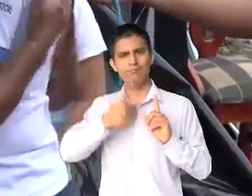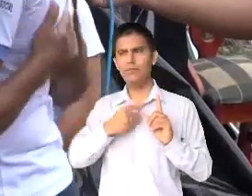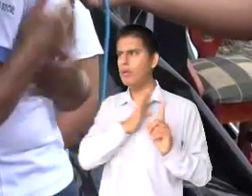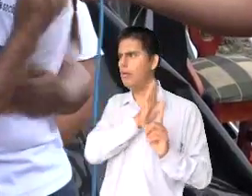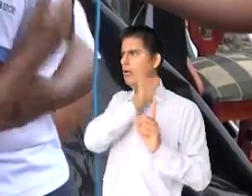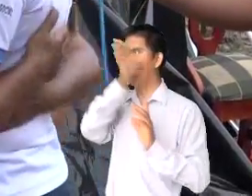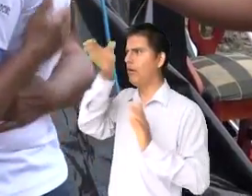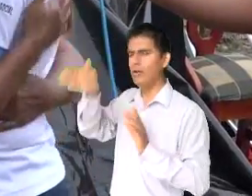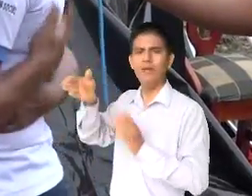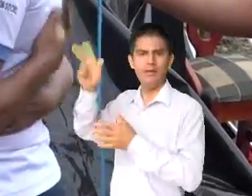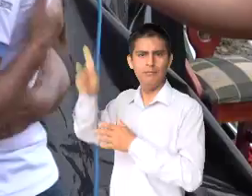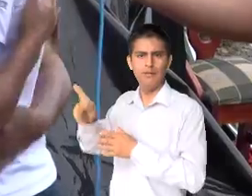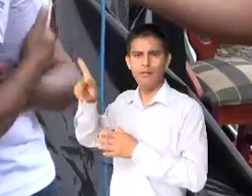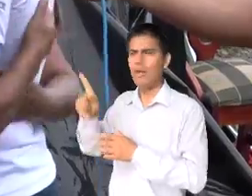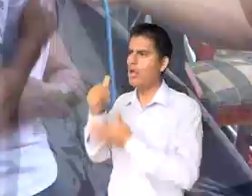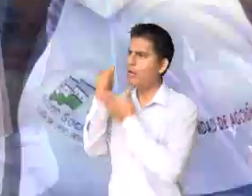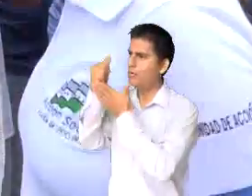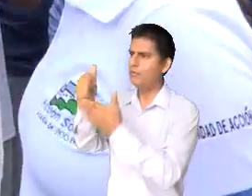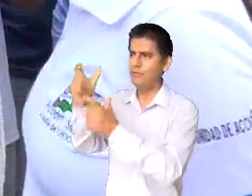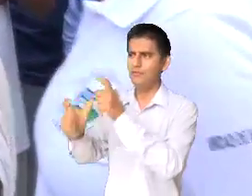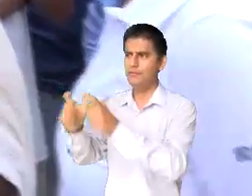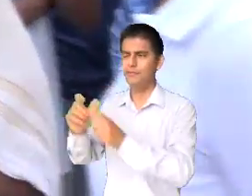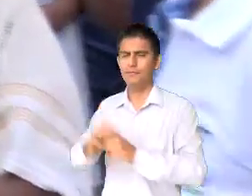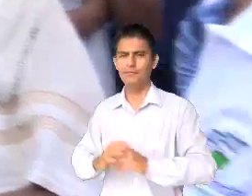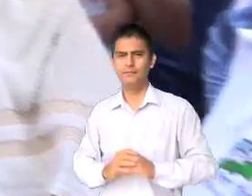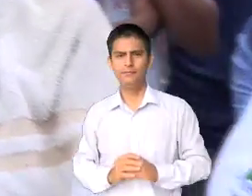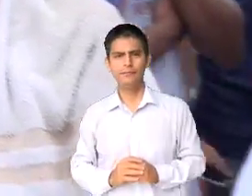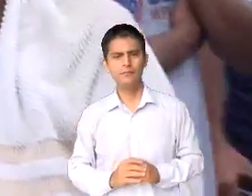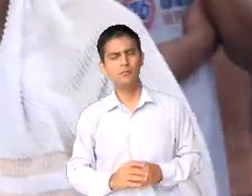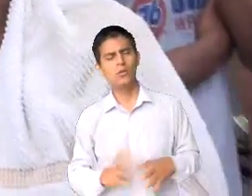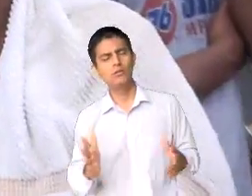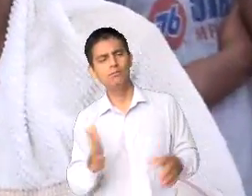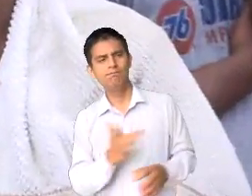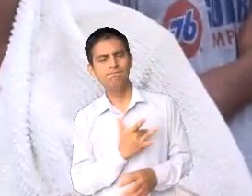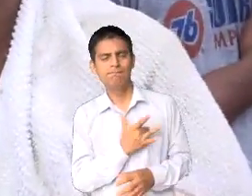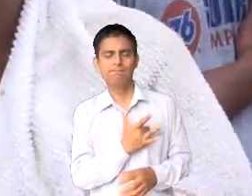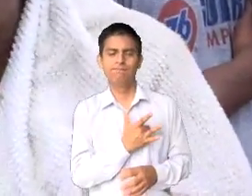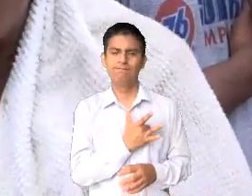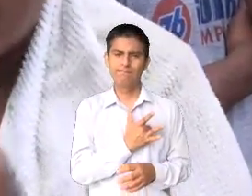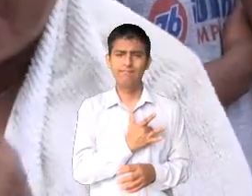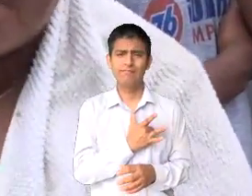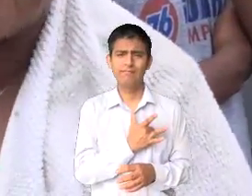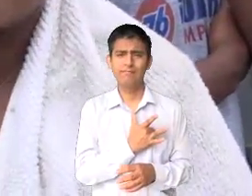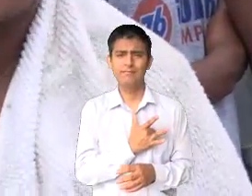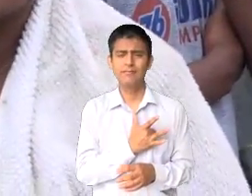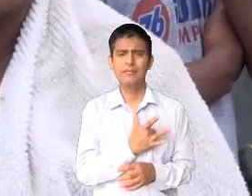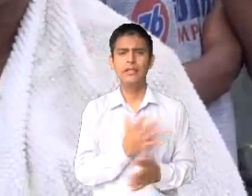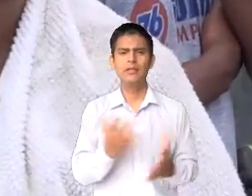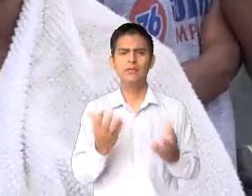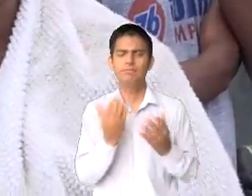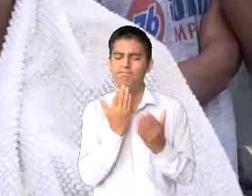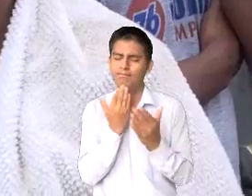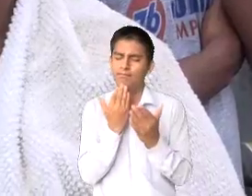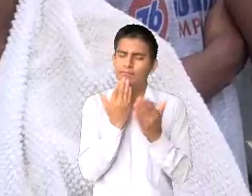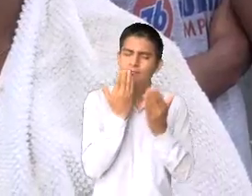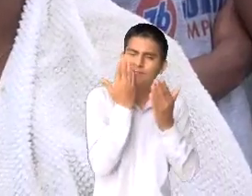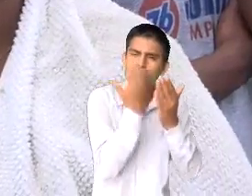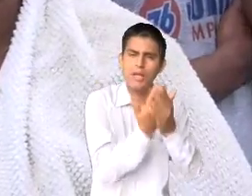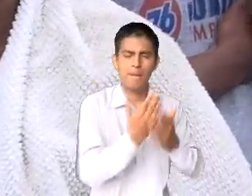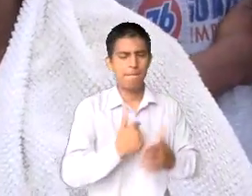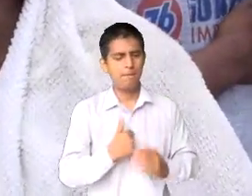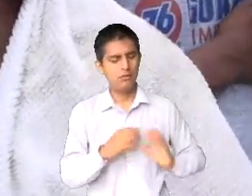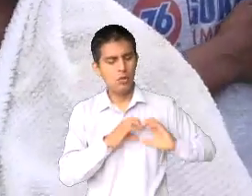de pánico, angustia y terror. Sinceramente que nos dejan sin palabras. Muy agradecido de fondo de